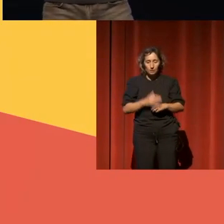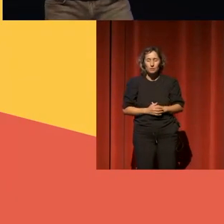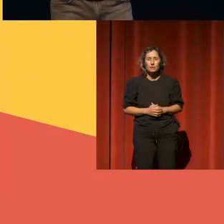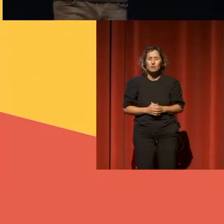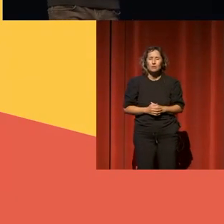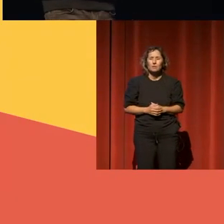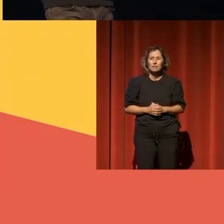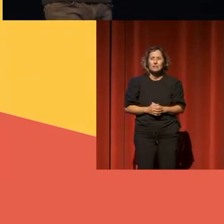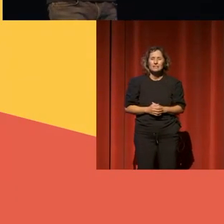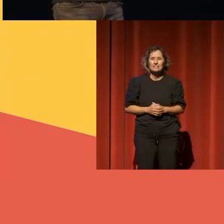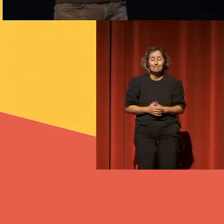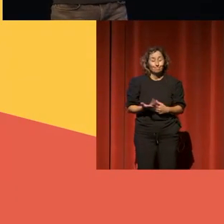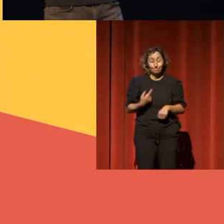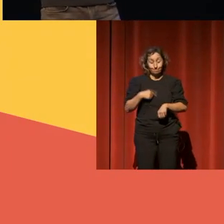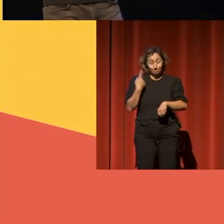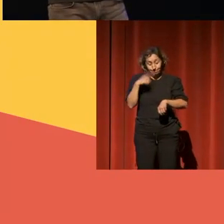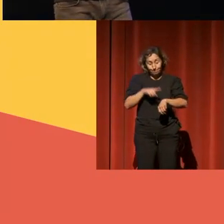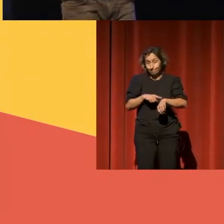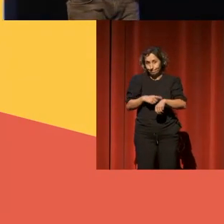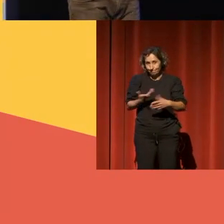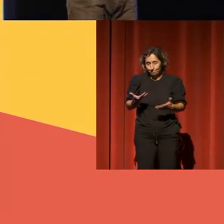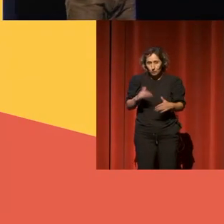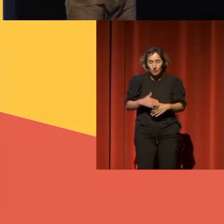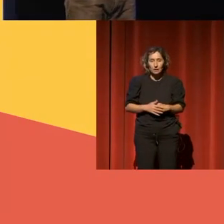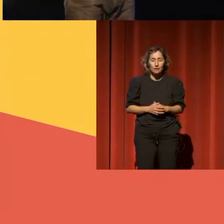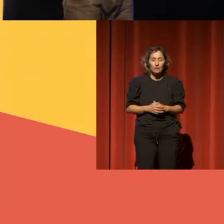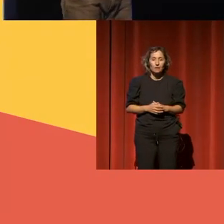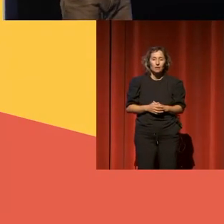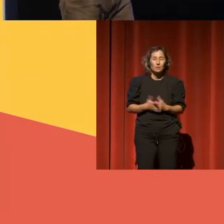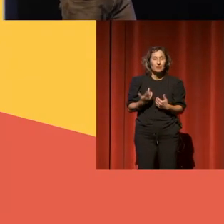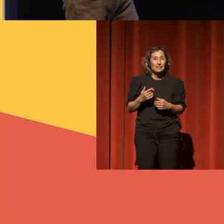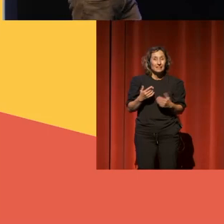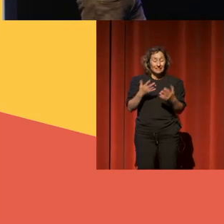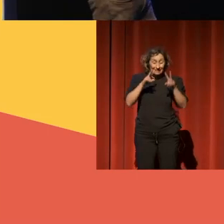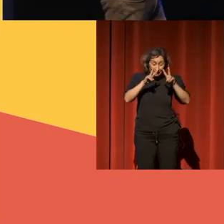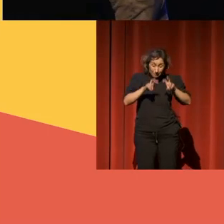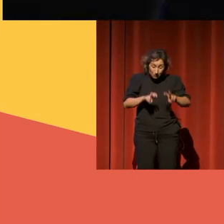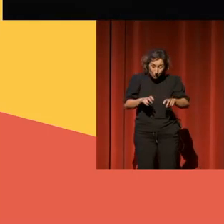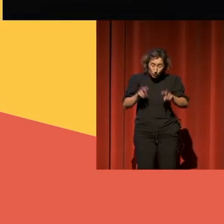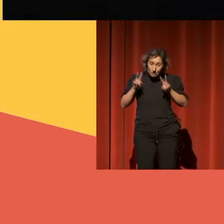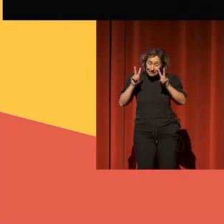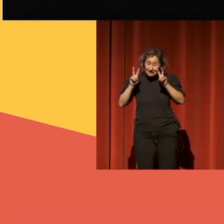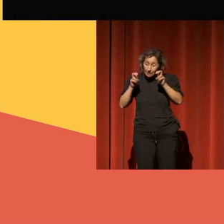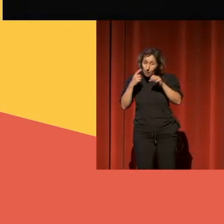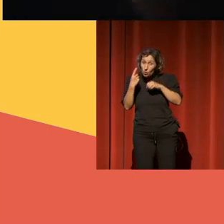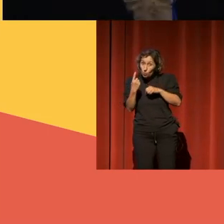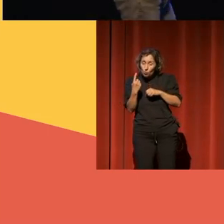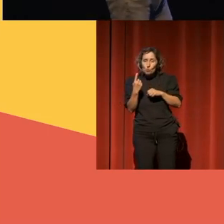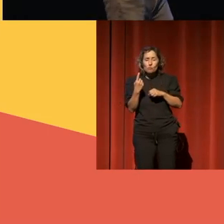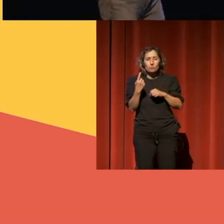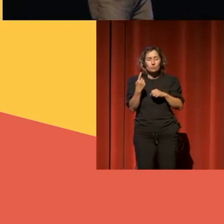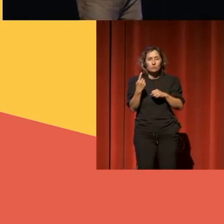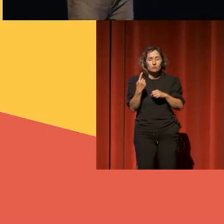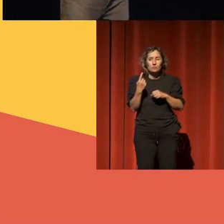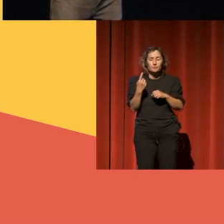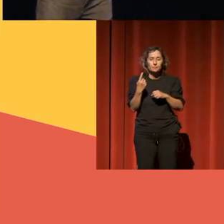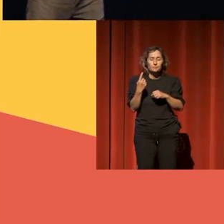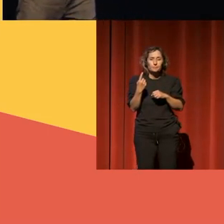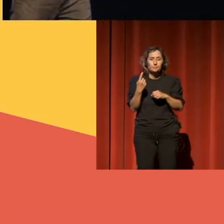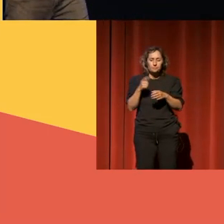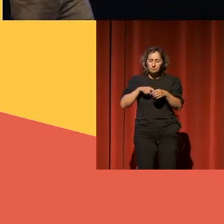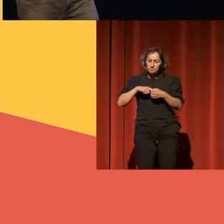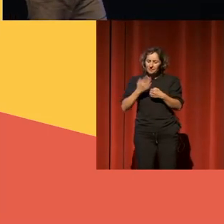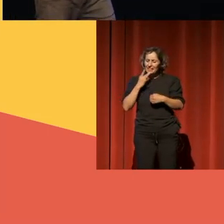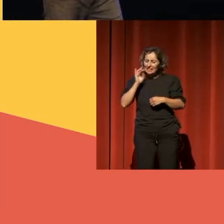investigación sabía que no me iba a dar tiempo a hablarlo Pero hay un capítulo más donde se profundiza bastante más en la cuestión sobre quién